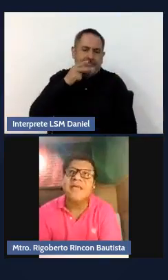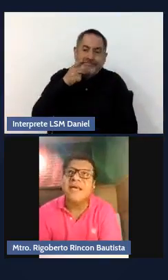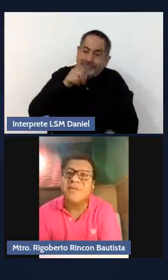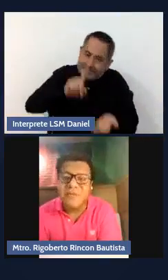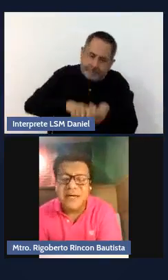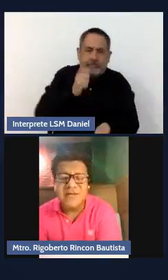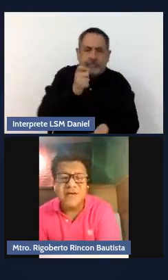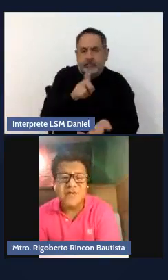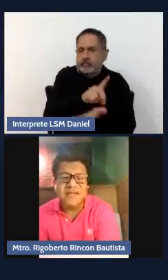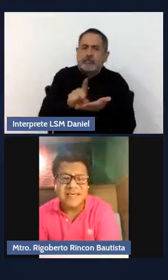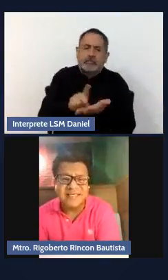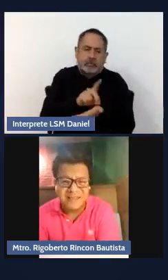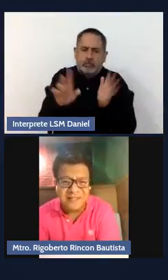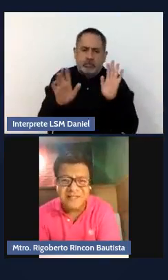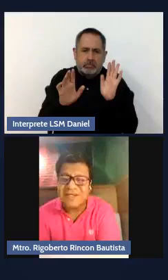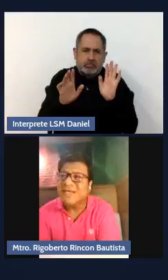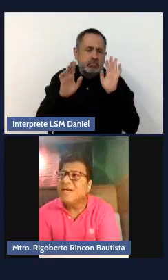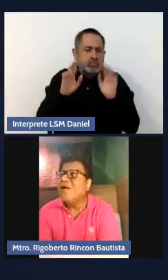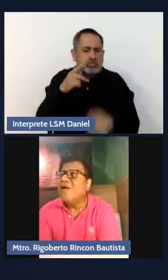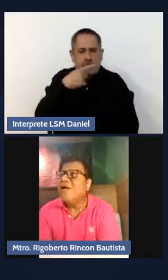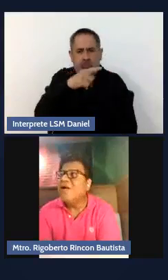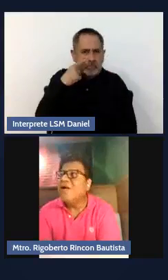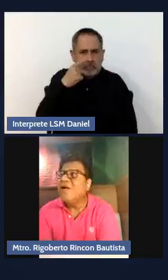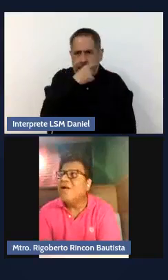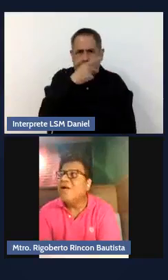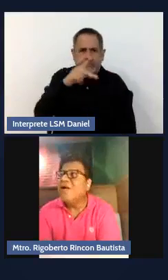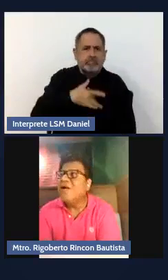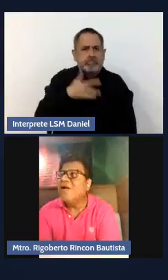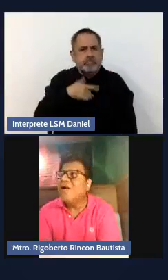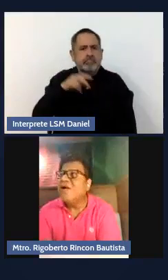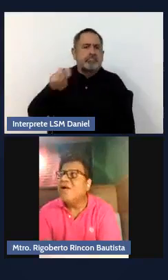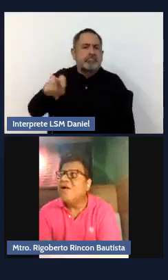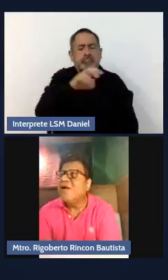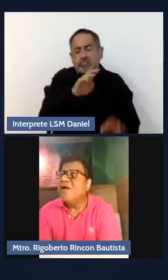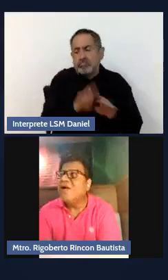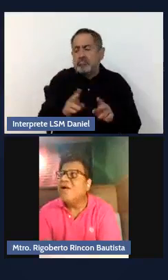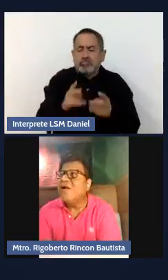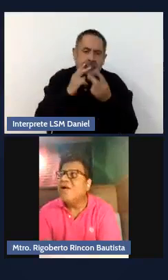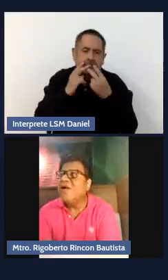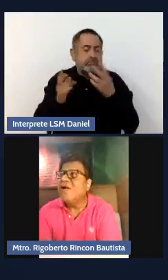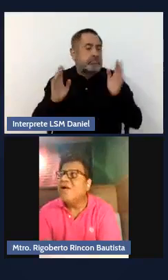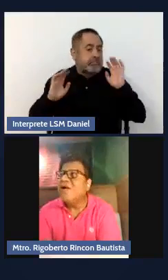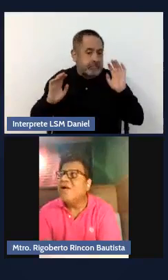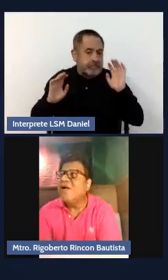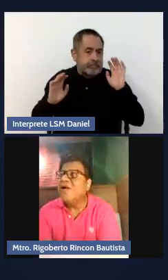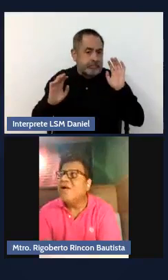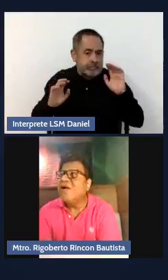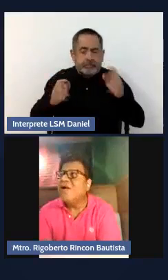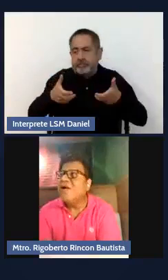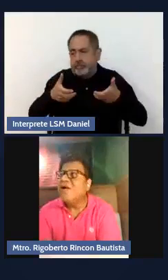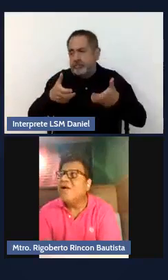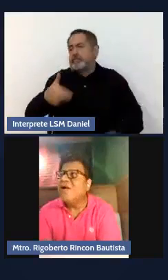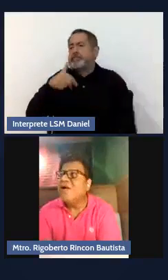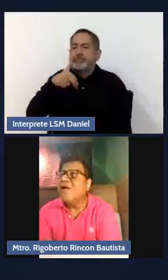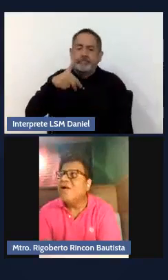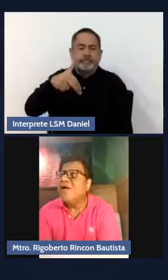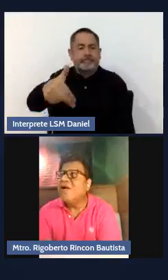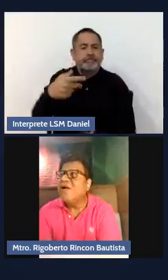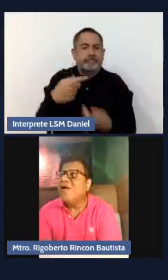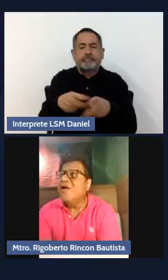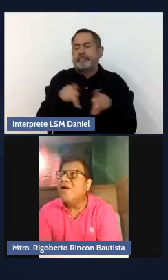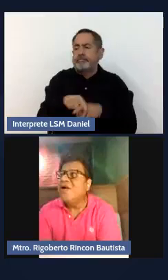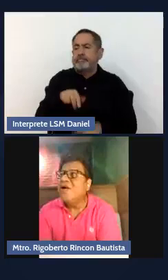en cualquier situación, o donde quiera que estemos, ¿no? Si estamos caminando, ya sea por la plaza o alguna